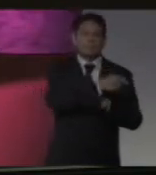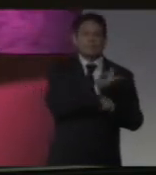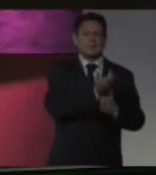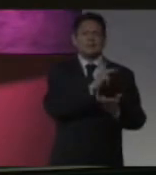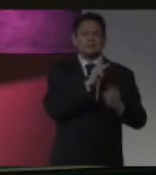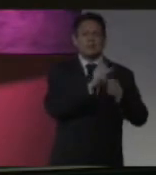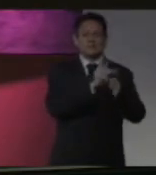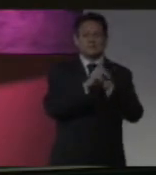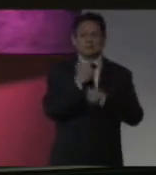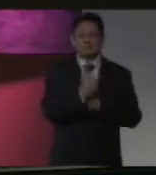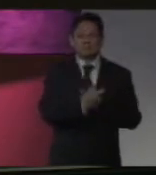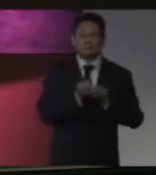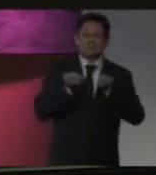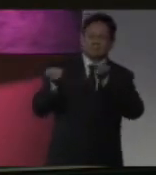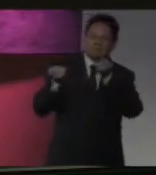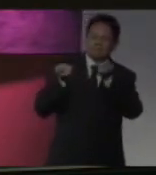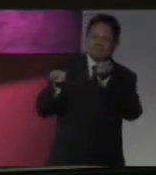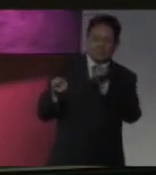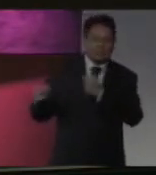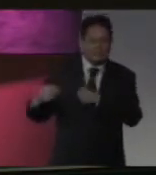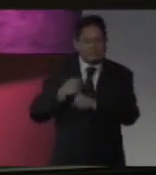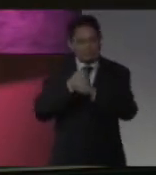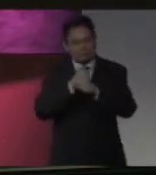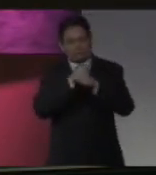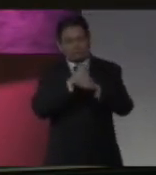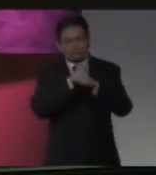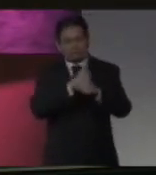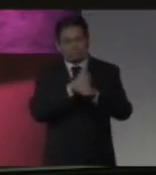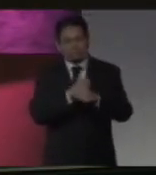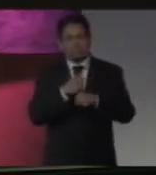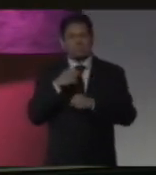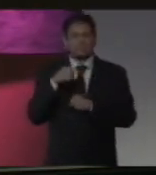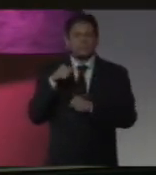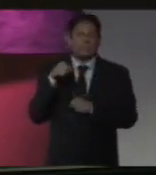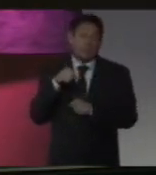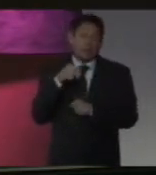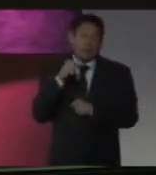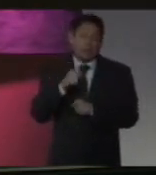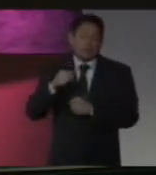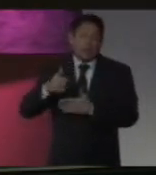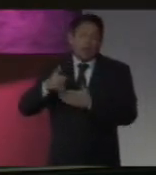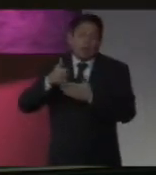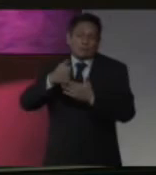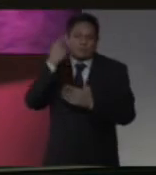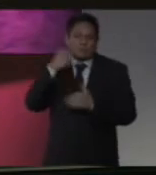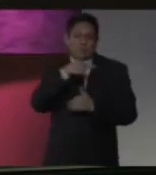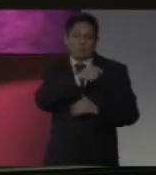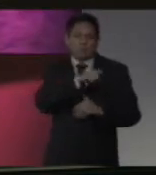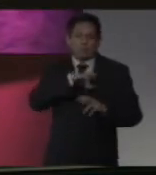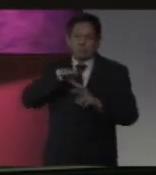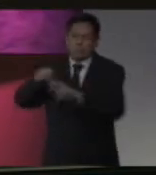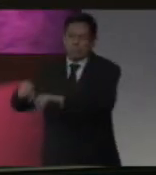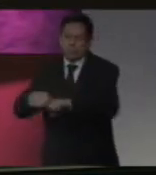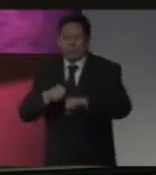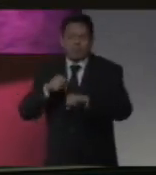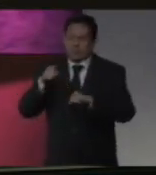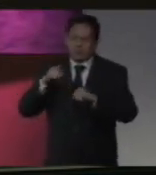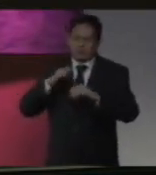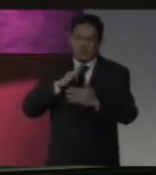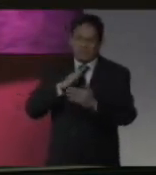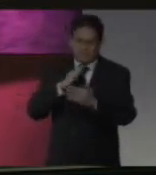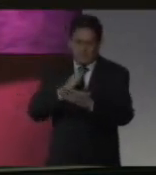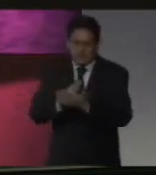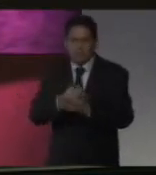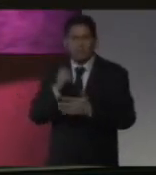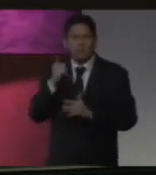lograron a través del Estado social minimizar la capacidad de acumulación del gran capital, ¿no? ¿Qué hizo el neoliberalismo a partir